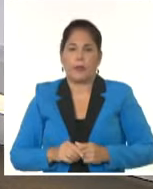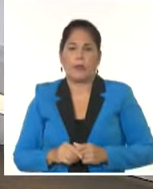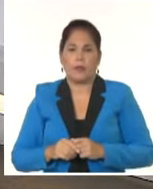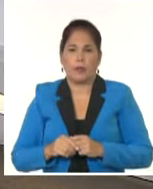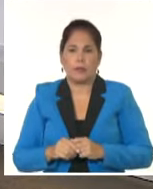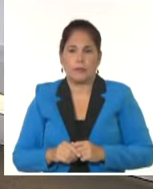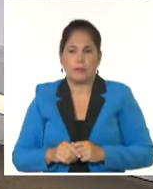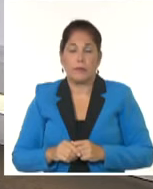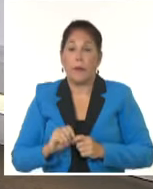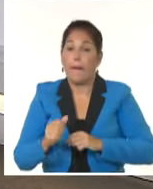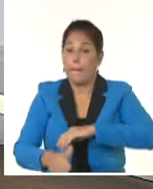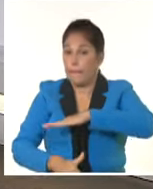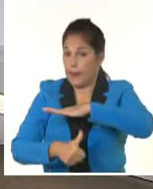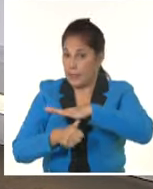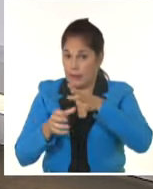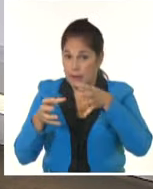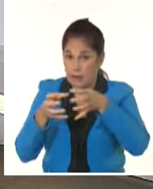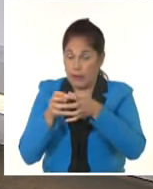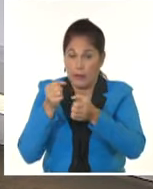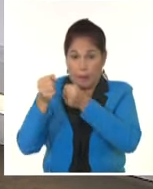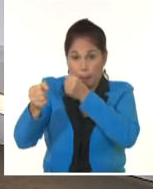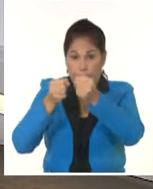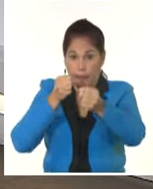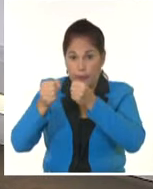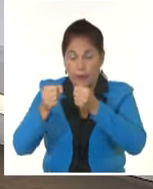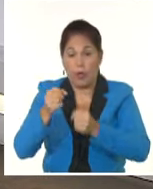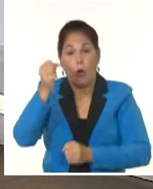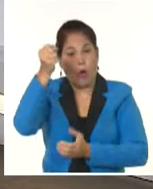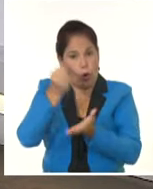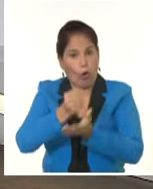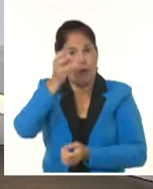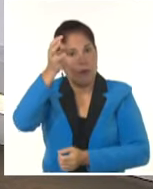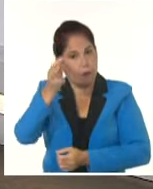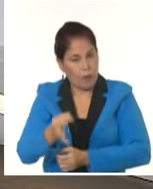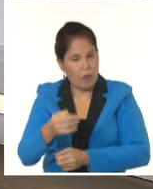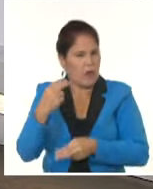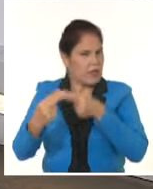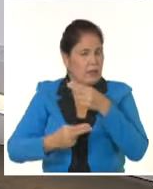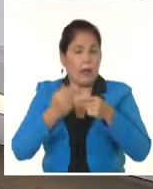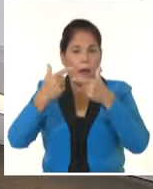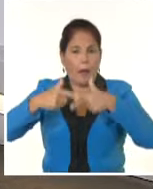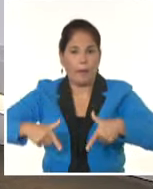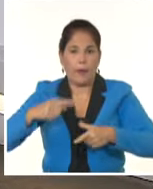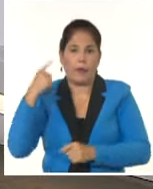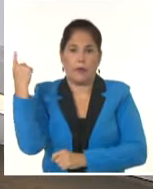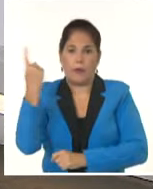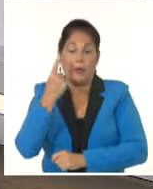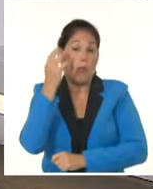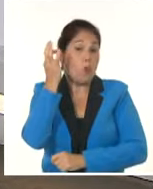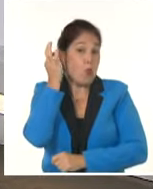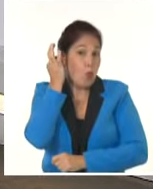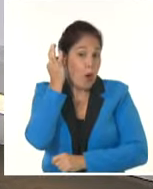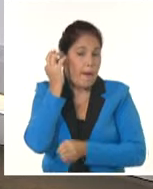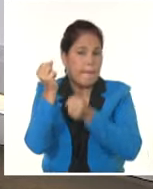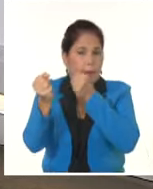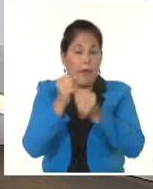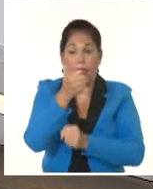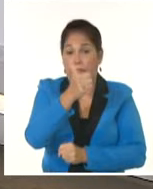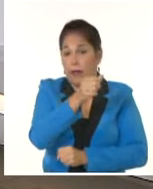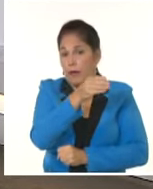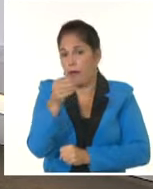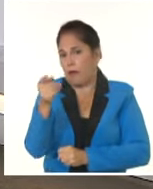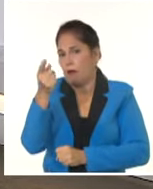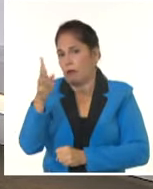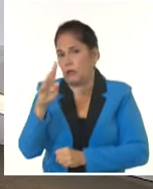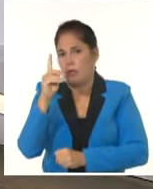Barca, presidente de la Federación Cubana de Boxeo, confirmó a este espacio la realización del Campeonato Nacional Femenino del 10 al 14 de